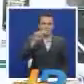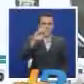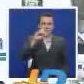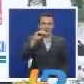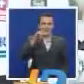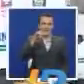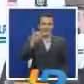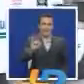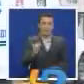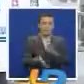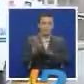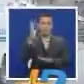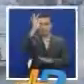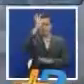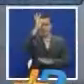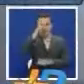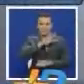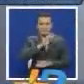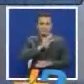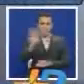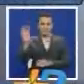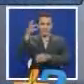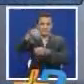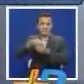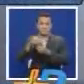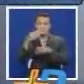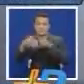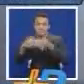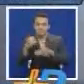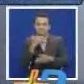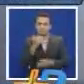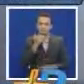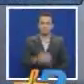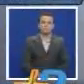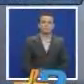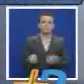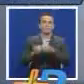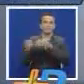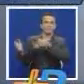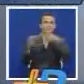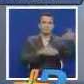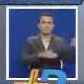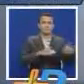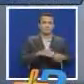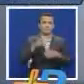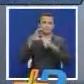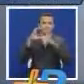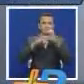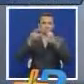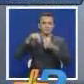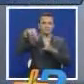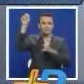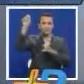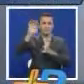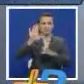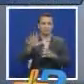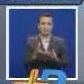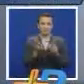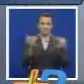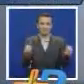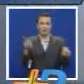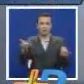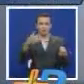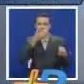Valle con pronóstico reservado. Y en el norte del Cauca continúan los combates entre tropas de la Fuerza de Tarea Polo y guerrilleros